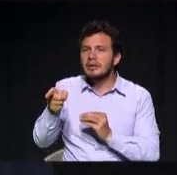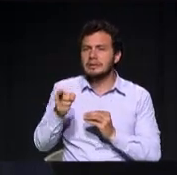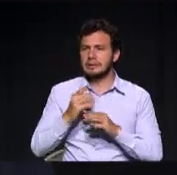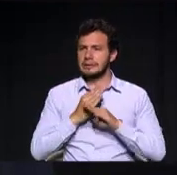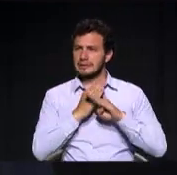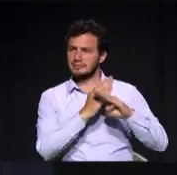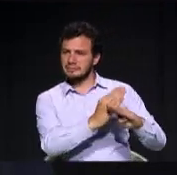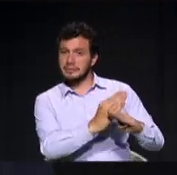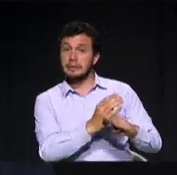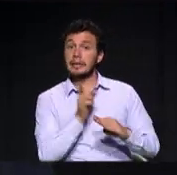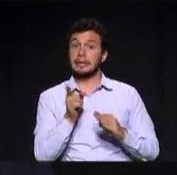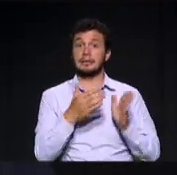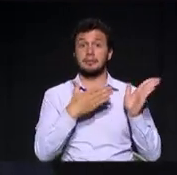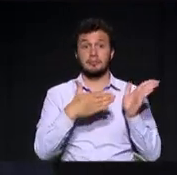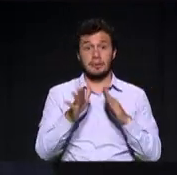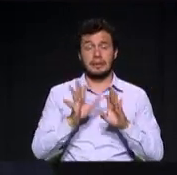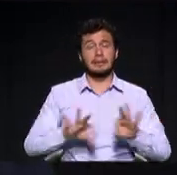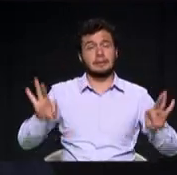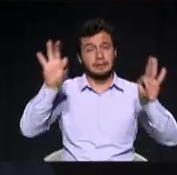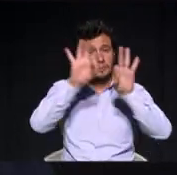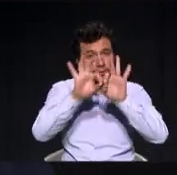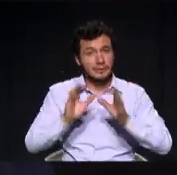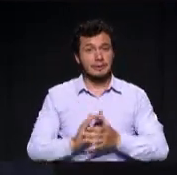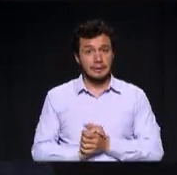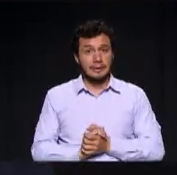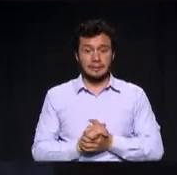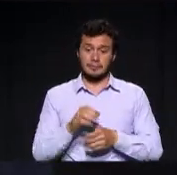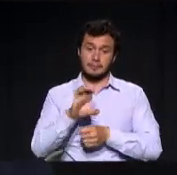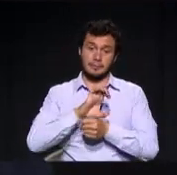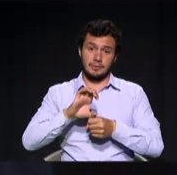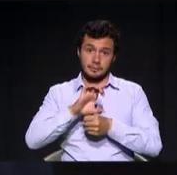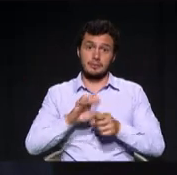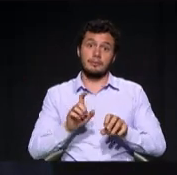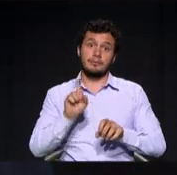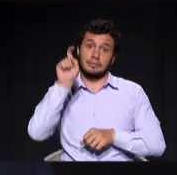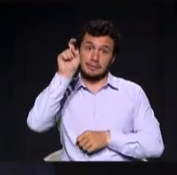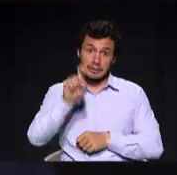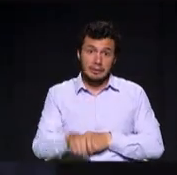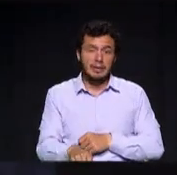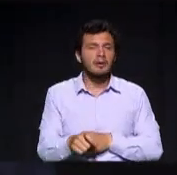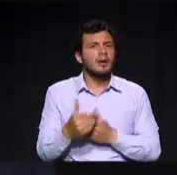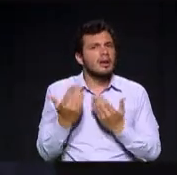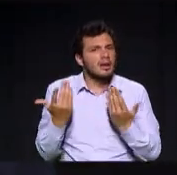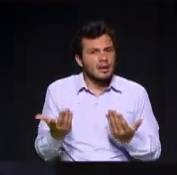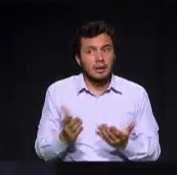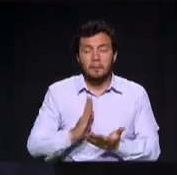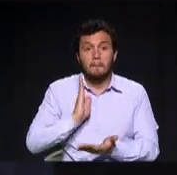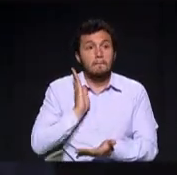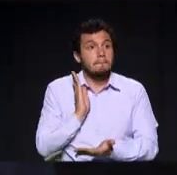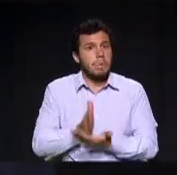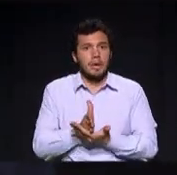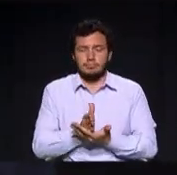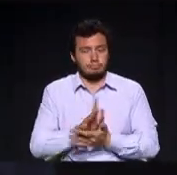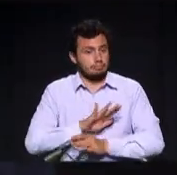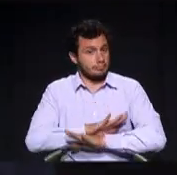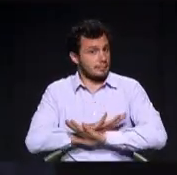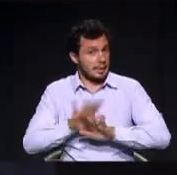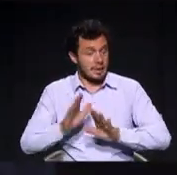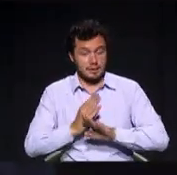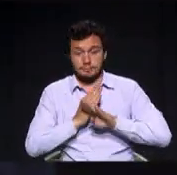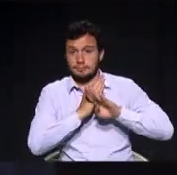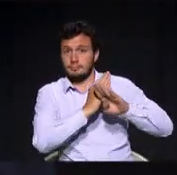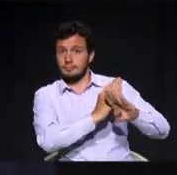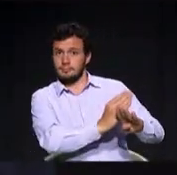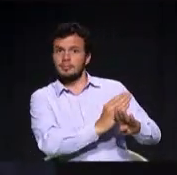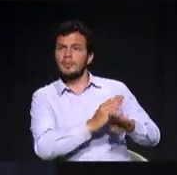hay que tenerlos y la ciudad debe minimizar al máximo cualquier riesgo que esté afectando nuestro